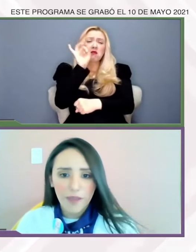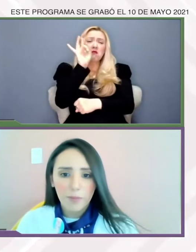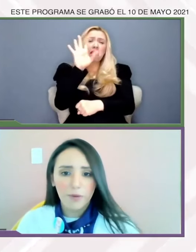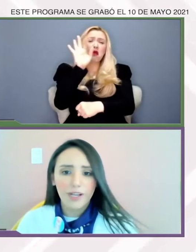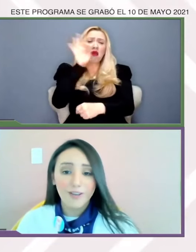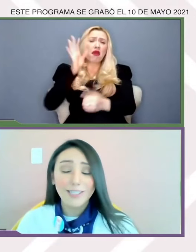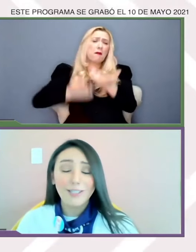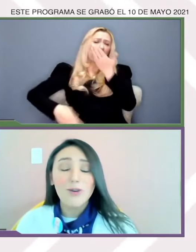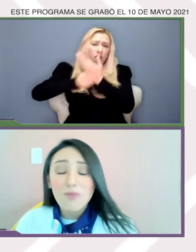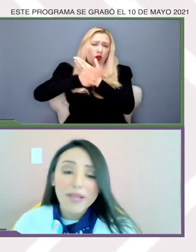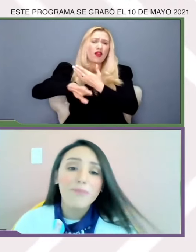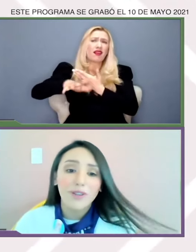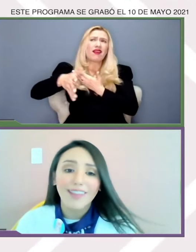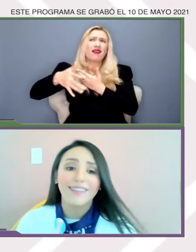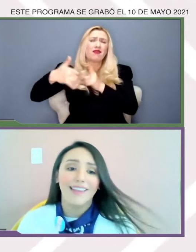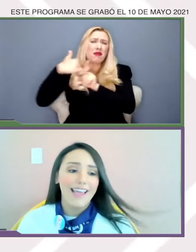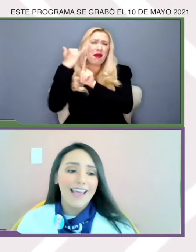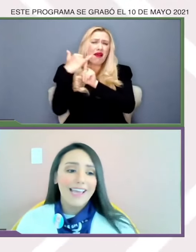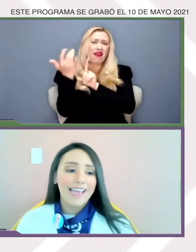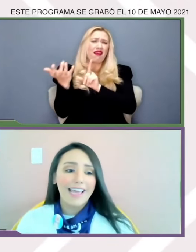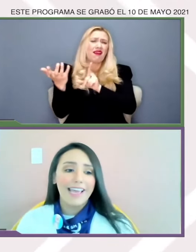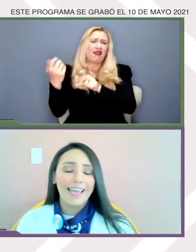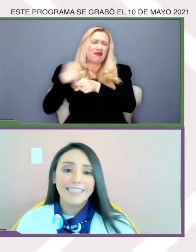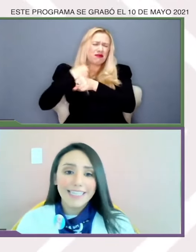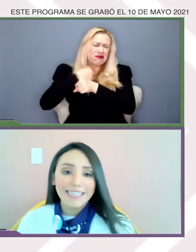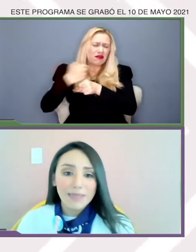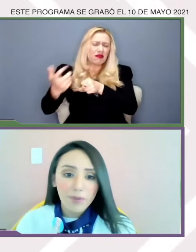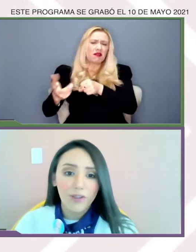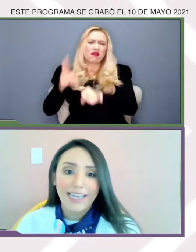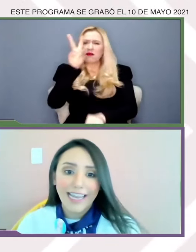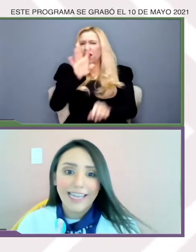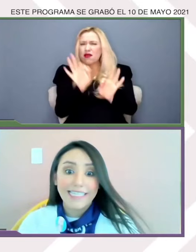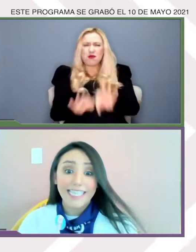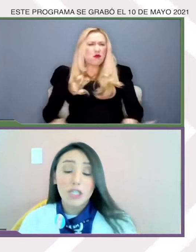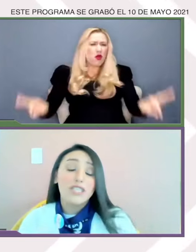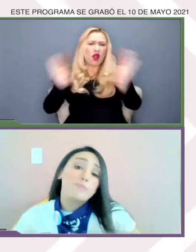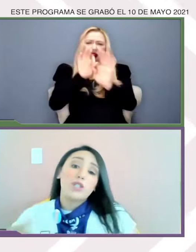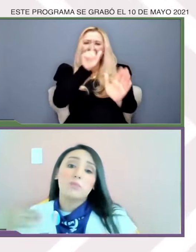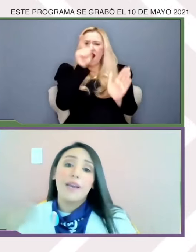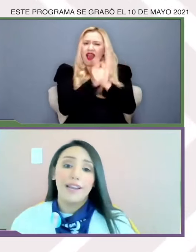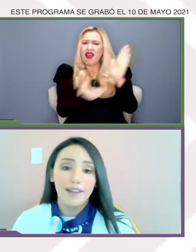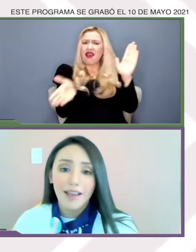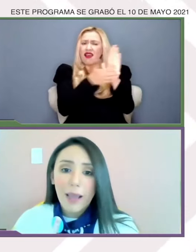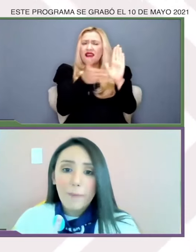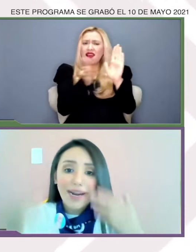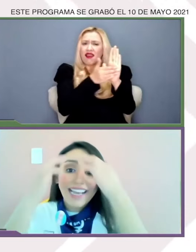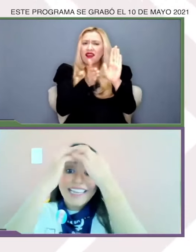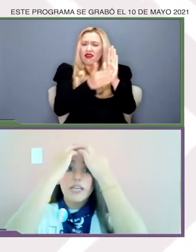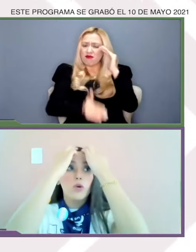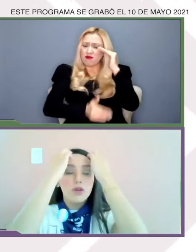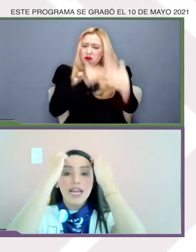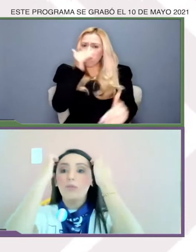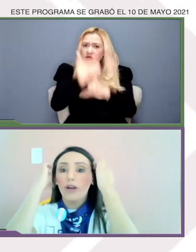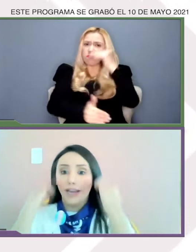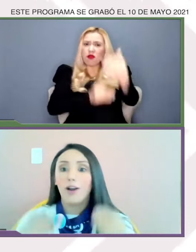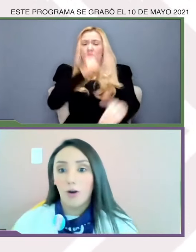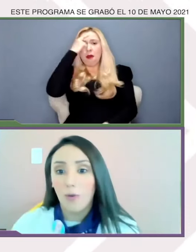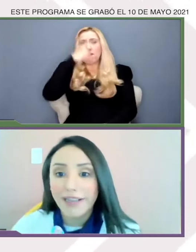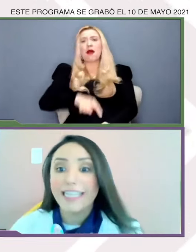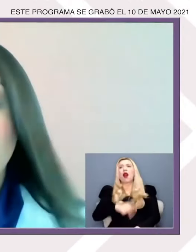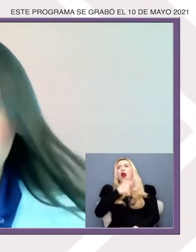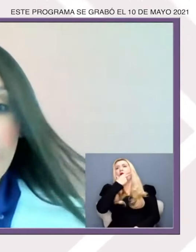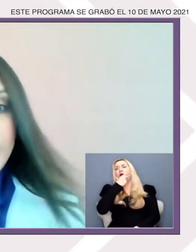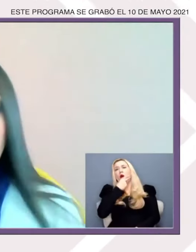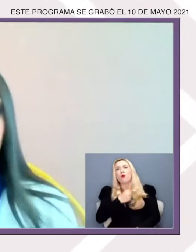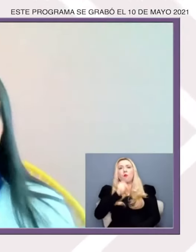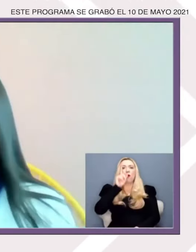hizo. Por ello es súper importante que este tipo de leyes y acciones prosperen, para que ninguna mujer